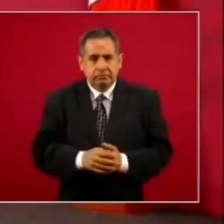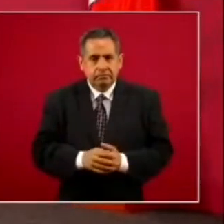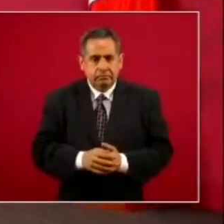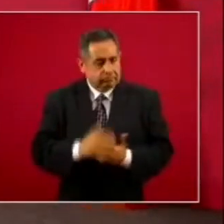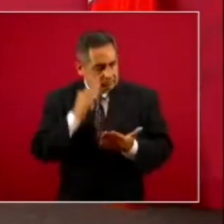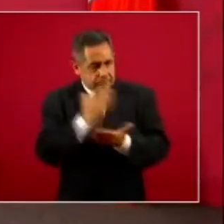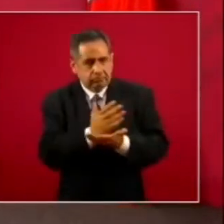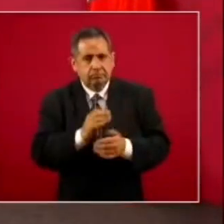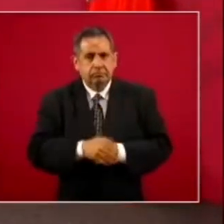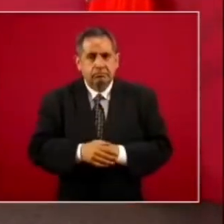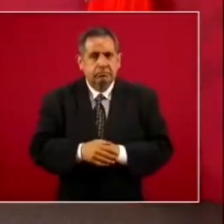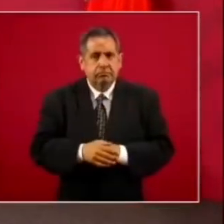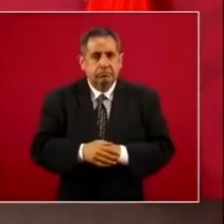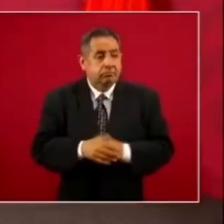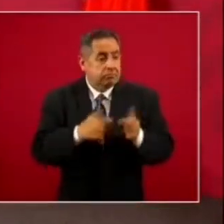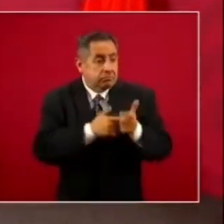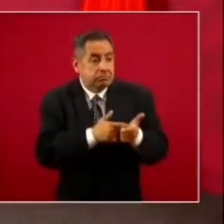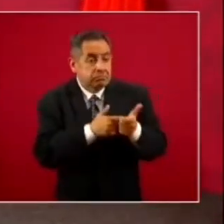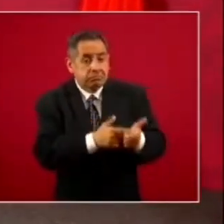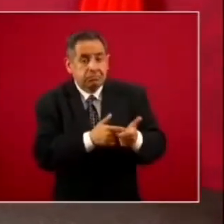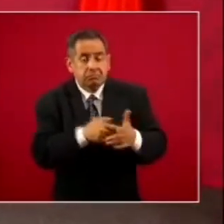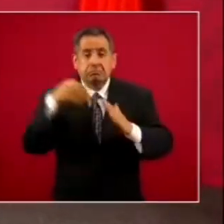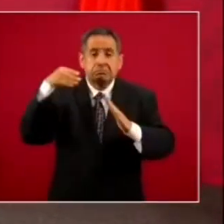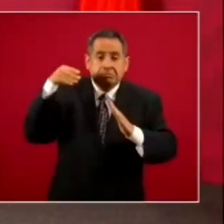pues se sigue hundiendo el país.